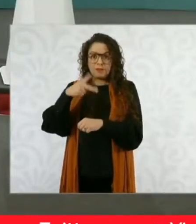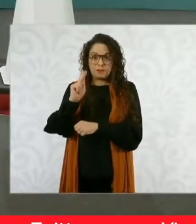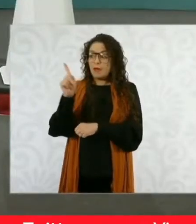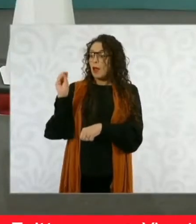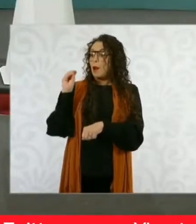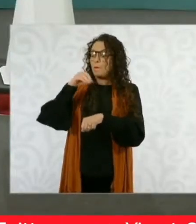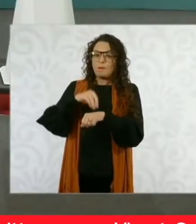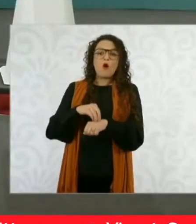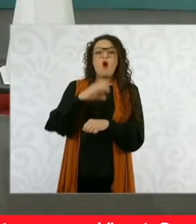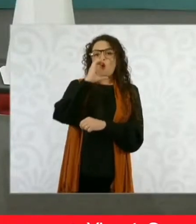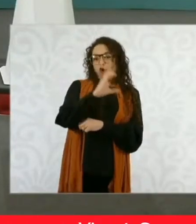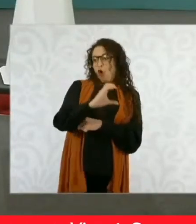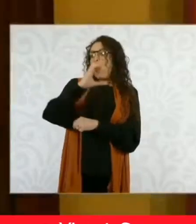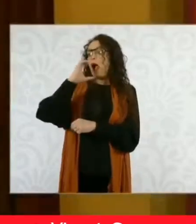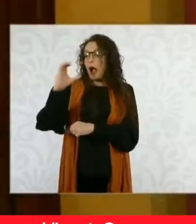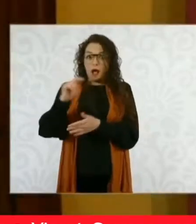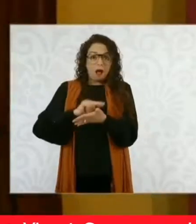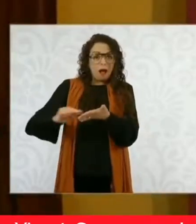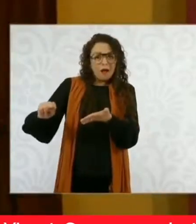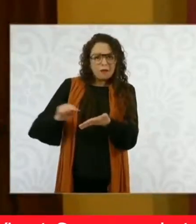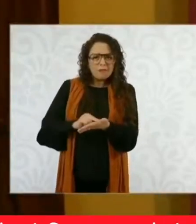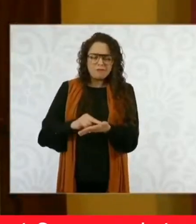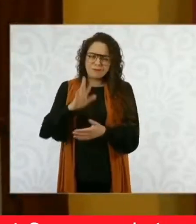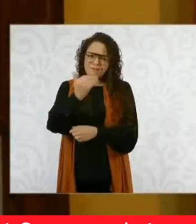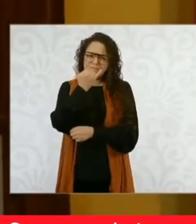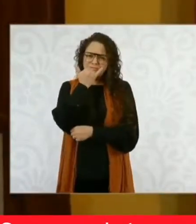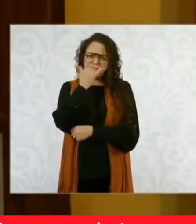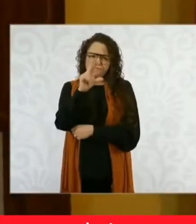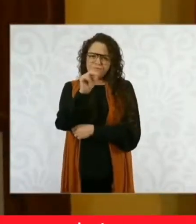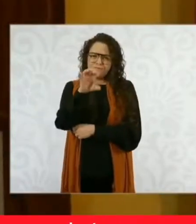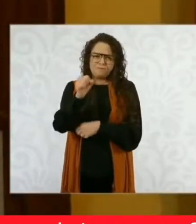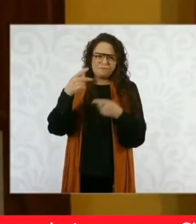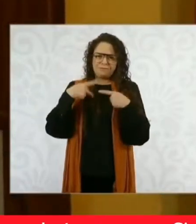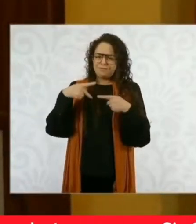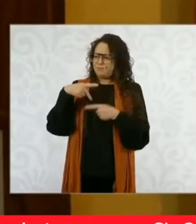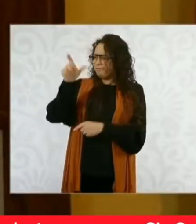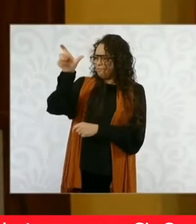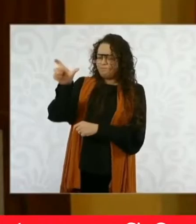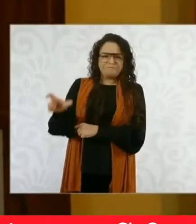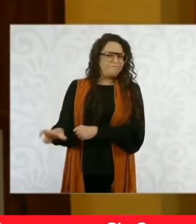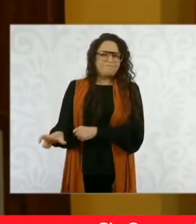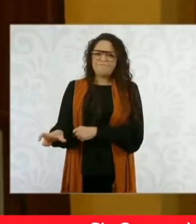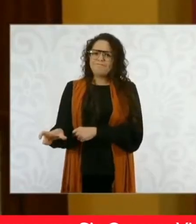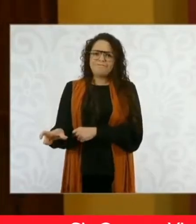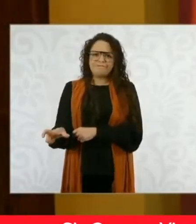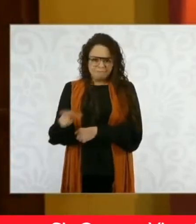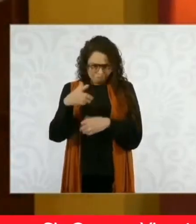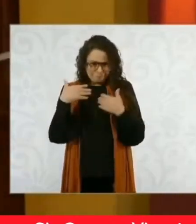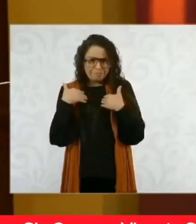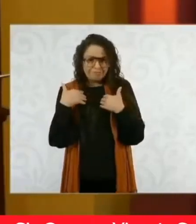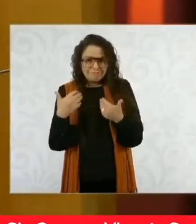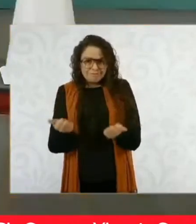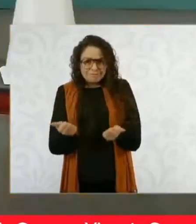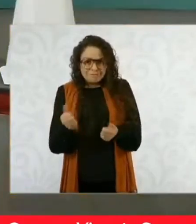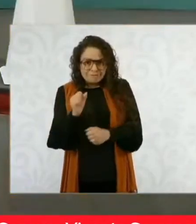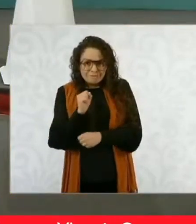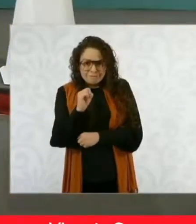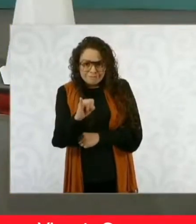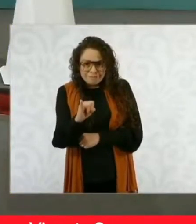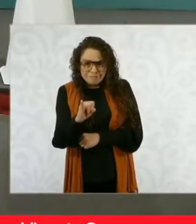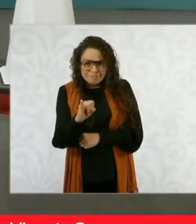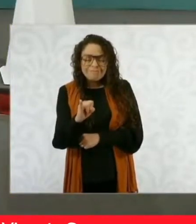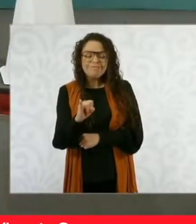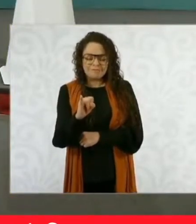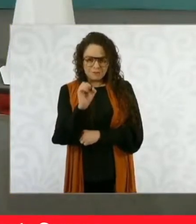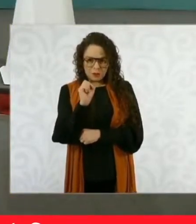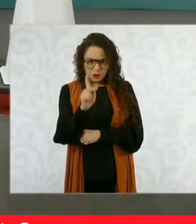y además firma Coca-Cola. Pues Coca-Cola no existe como persona física. ¿Sí se entiende, verdad? Entonces nosotros